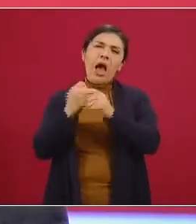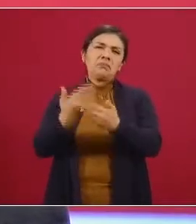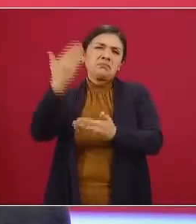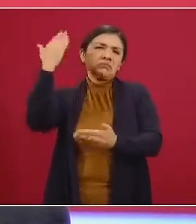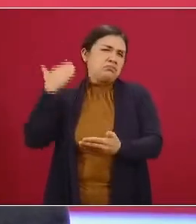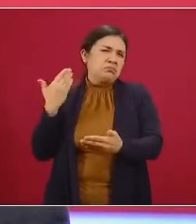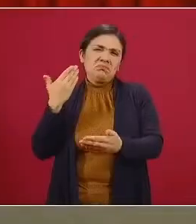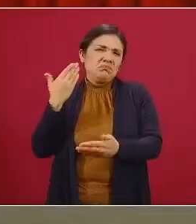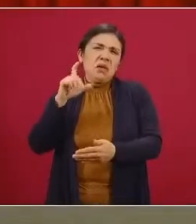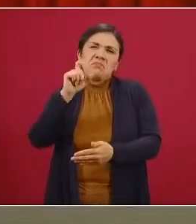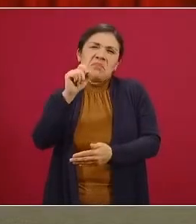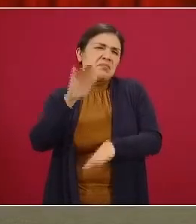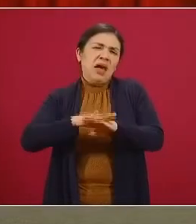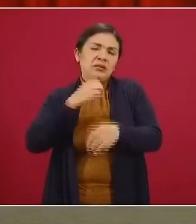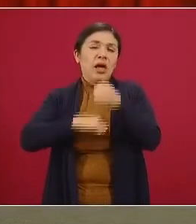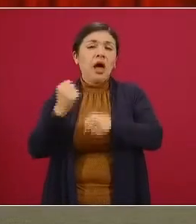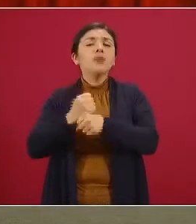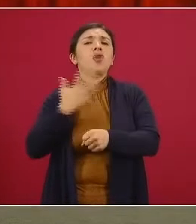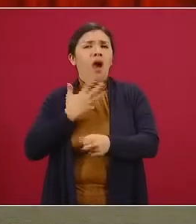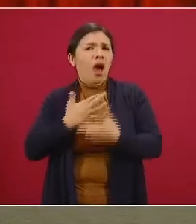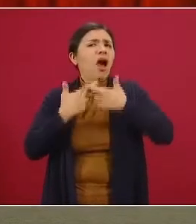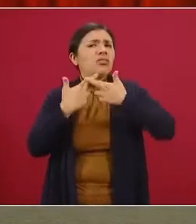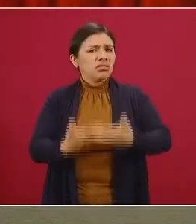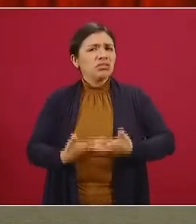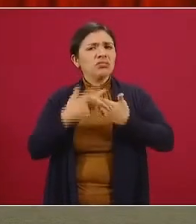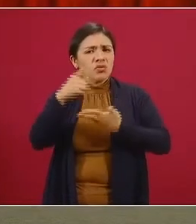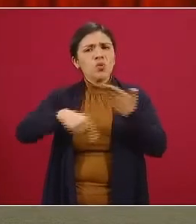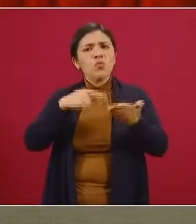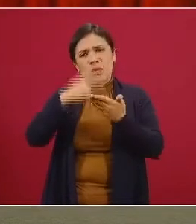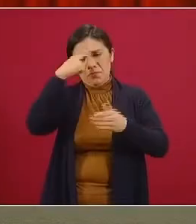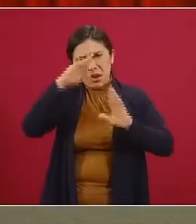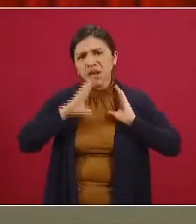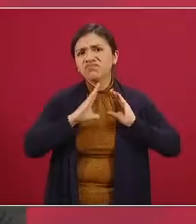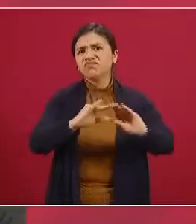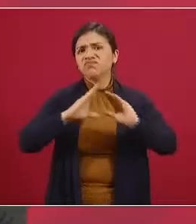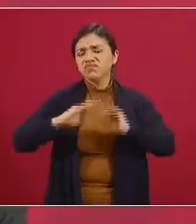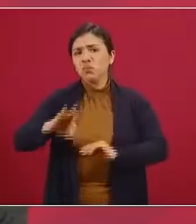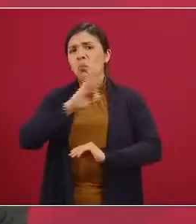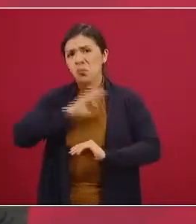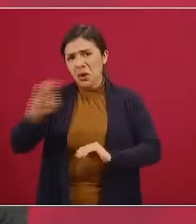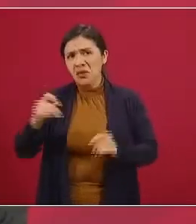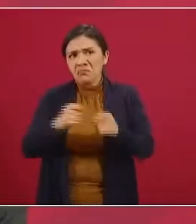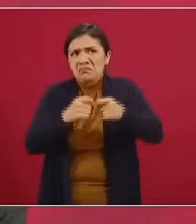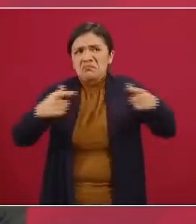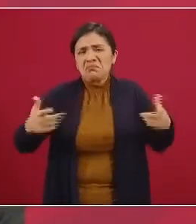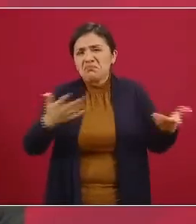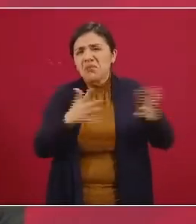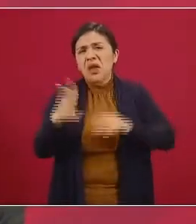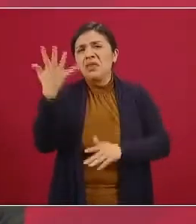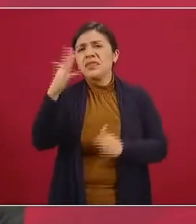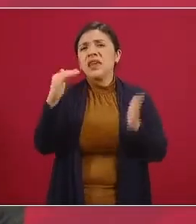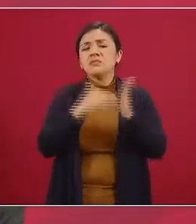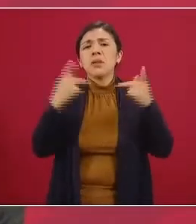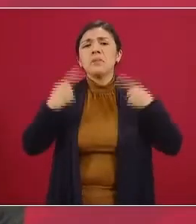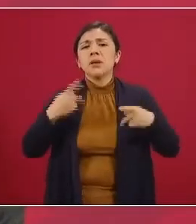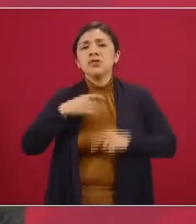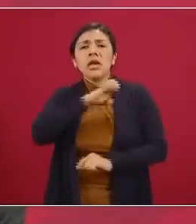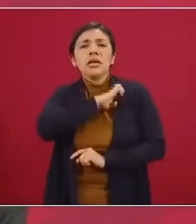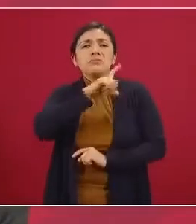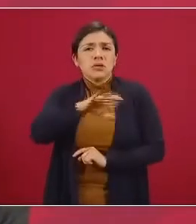hace décadas, existen espacios suficientes para formar, número grueso, 10,000